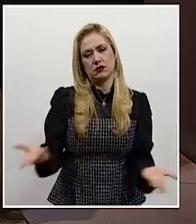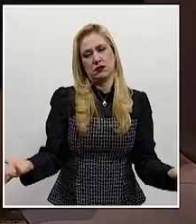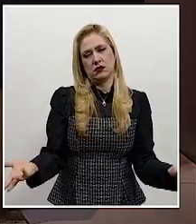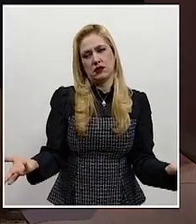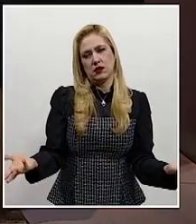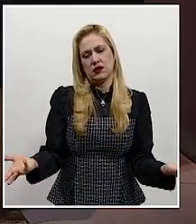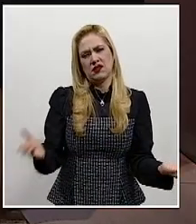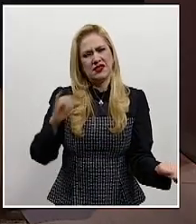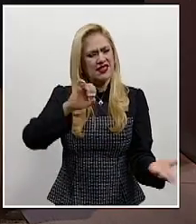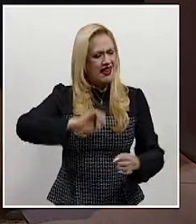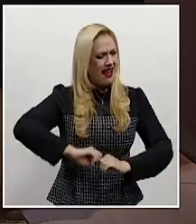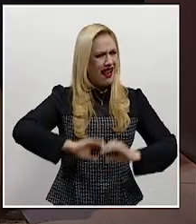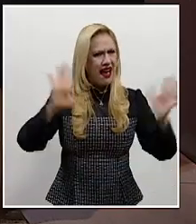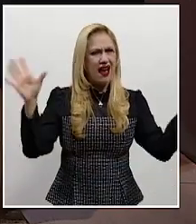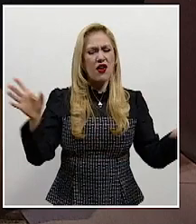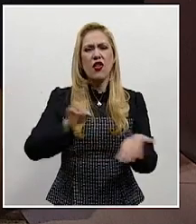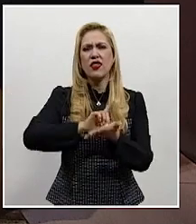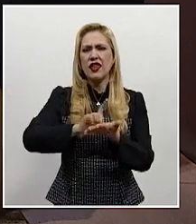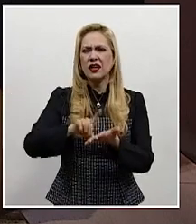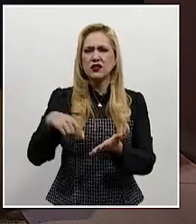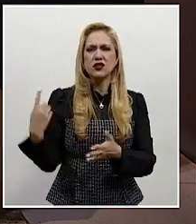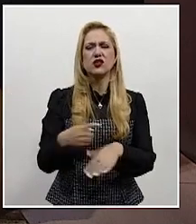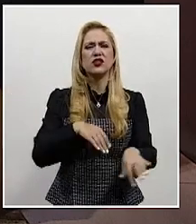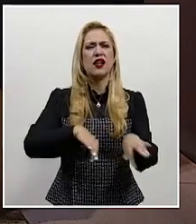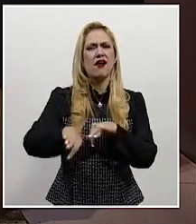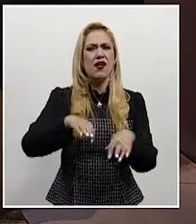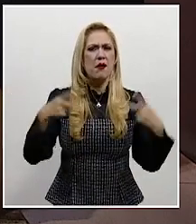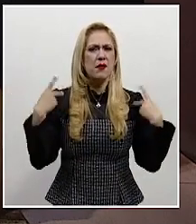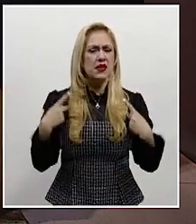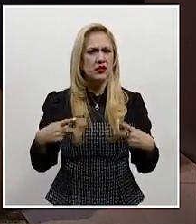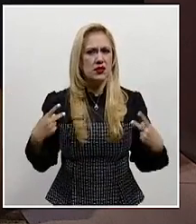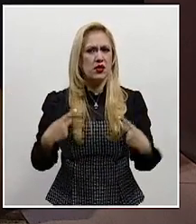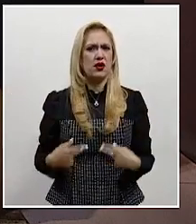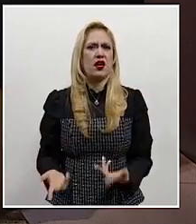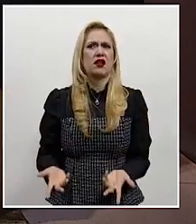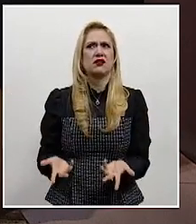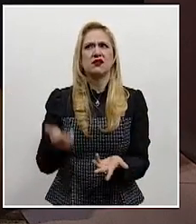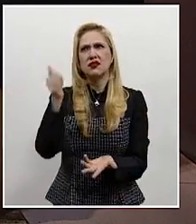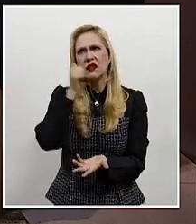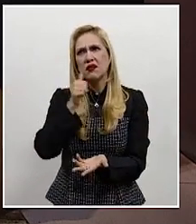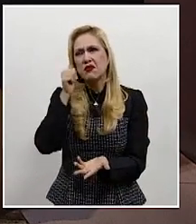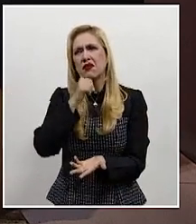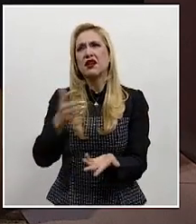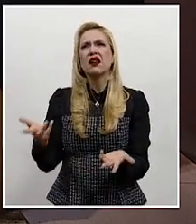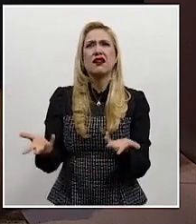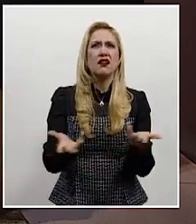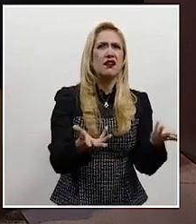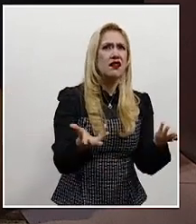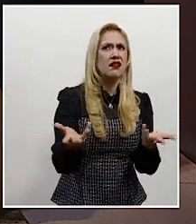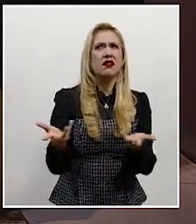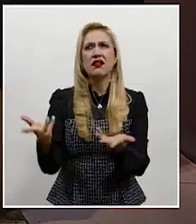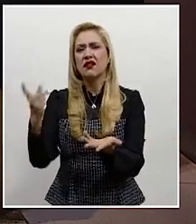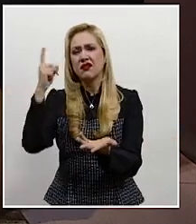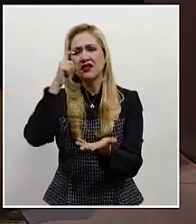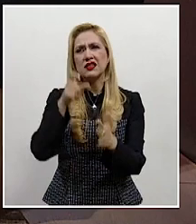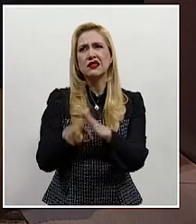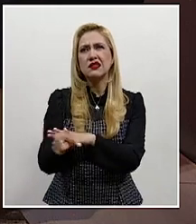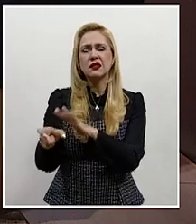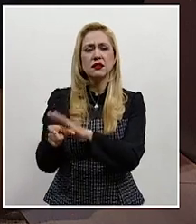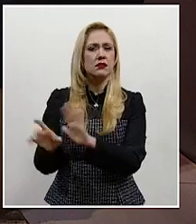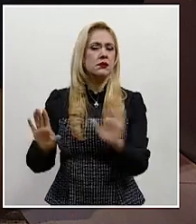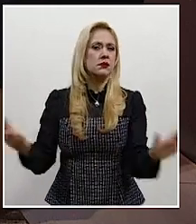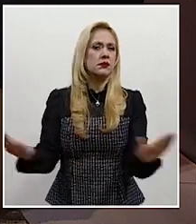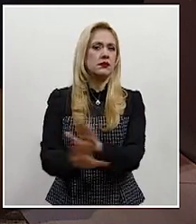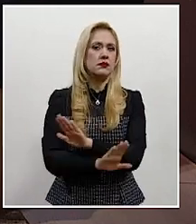muchas veces que esta reforma constitucional obedecía como a ciertas presiones, ¿no? O en este sentido,